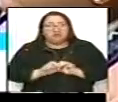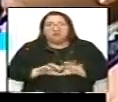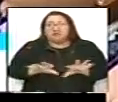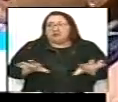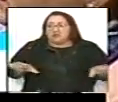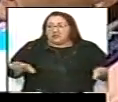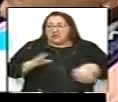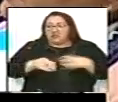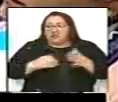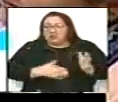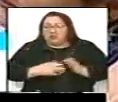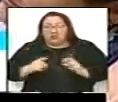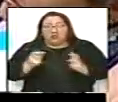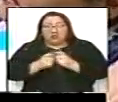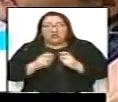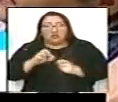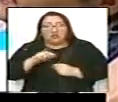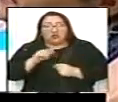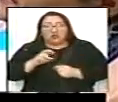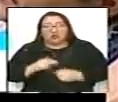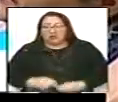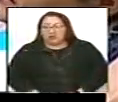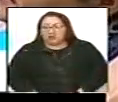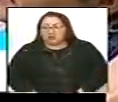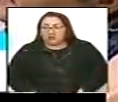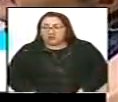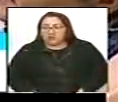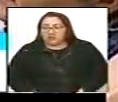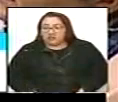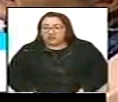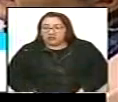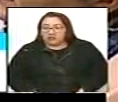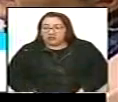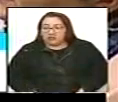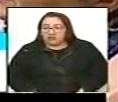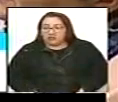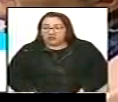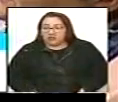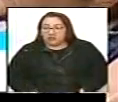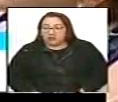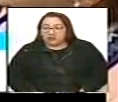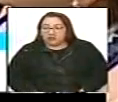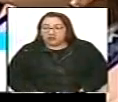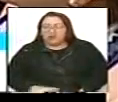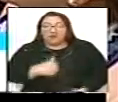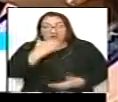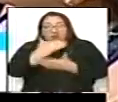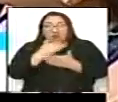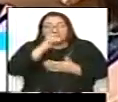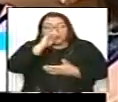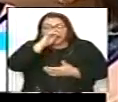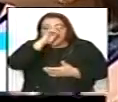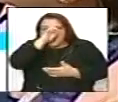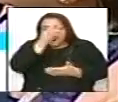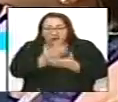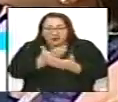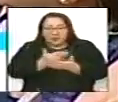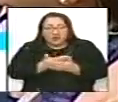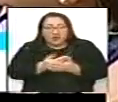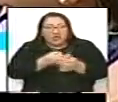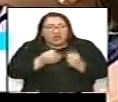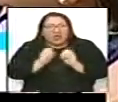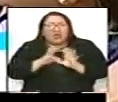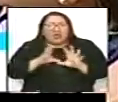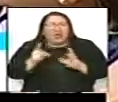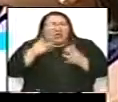la posición que ha solicitado el señor Pacori de que regrese a comisión. La falta de argumentos, la falta de sustento, la falta de solvencia,